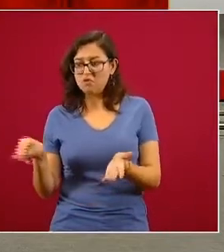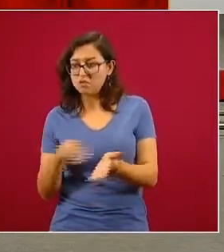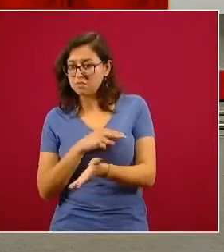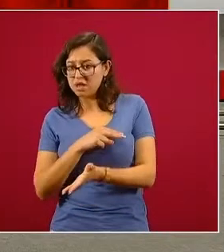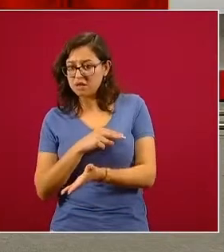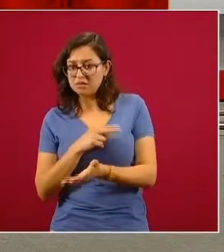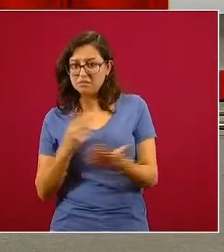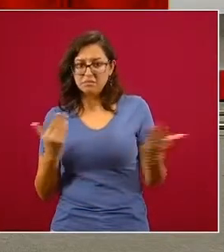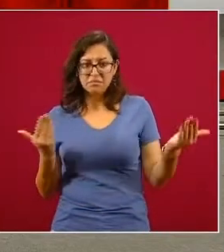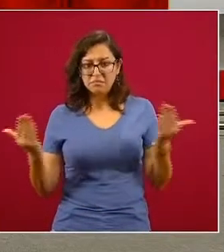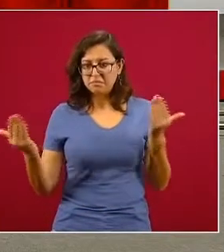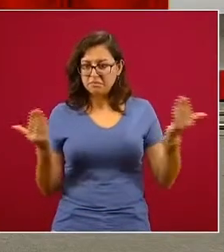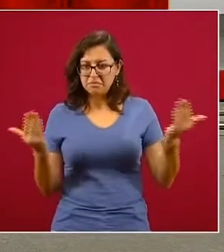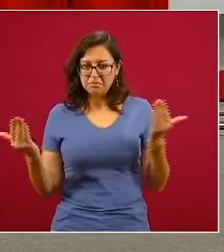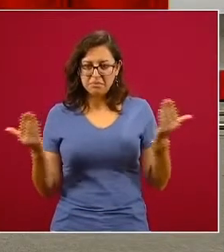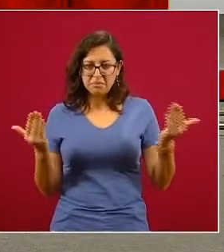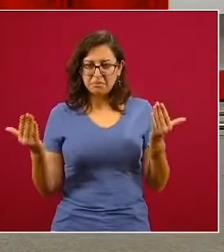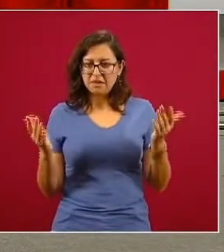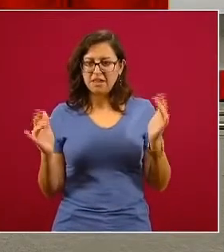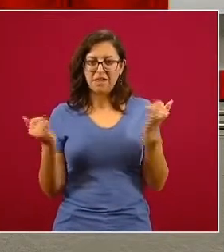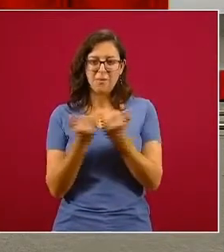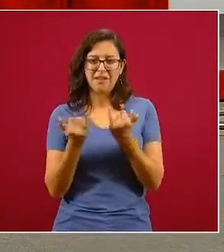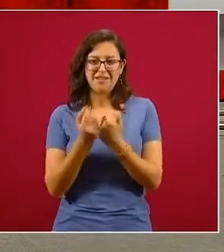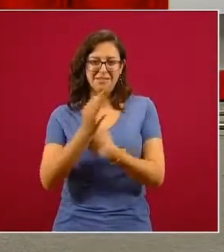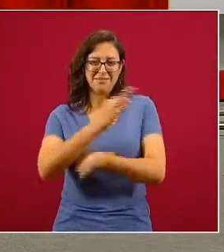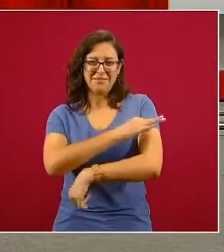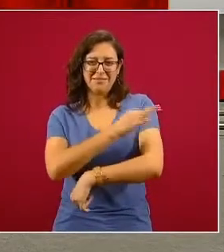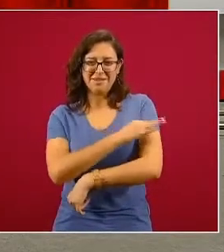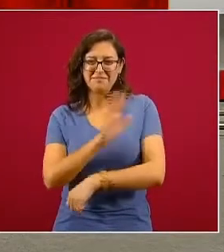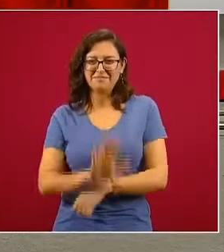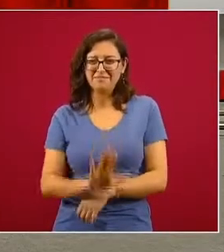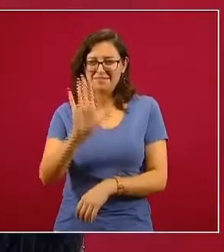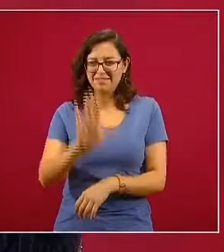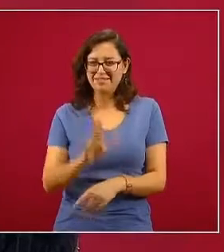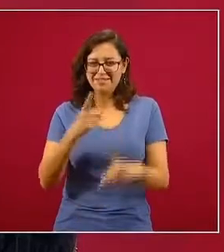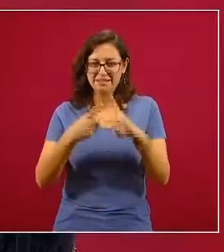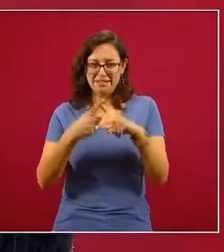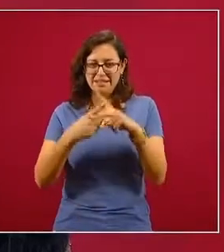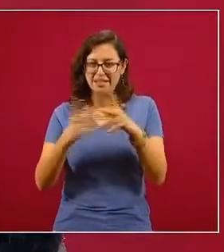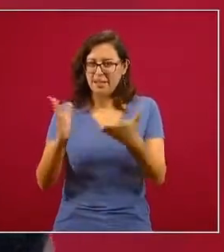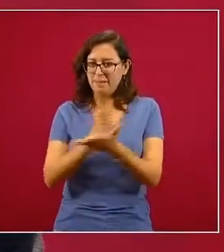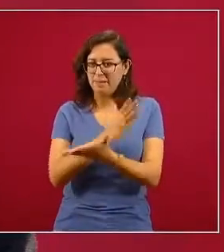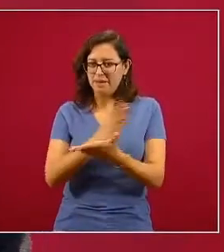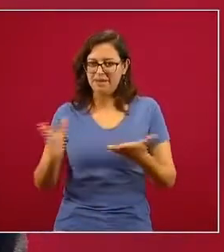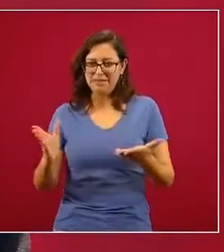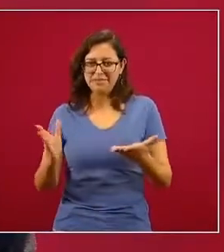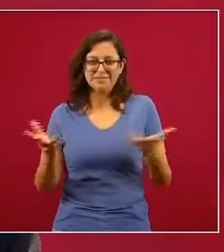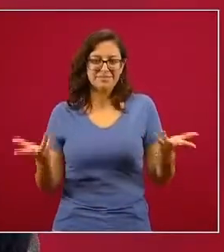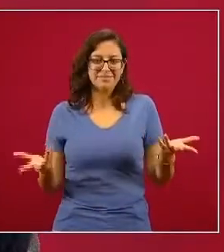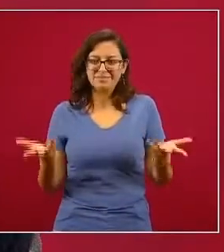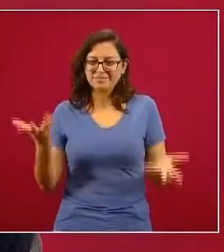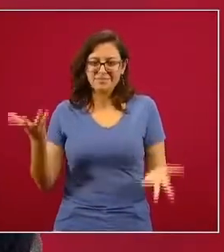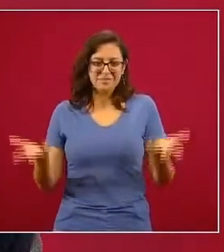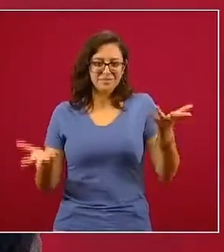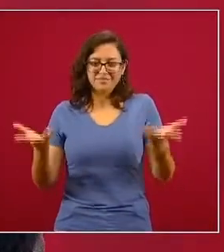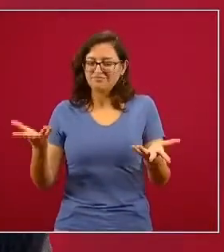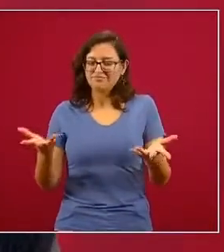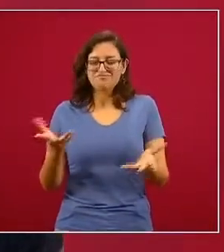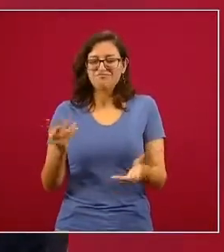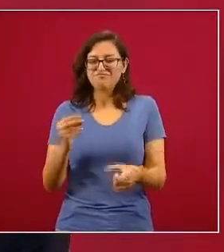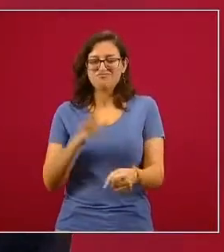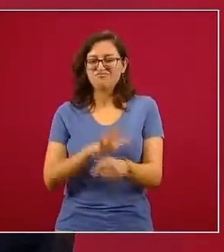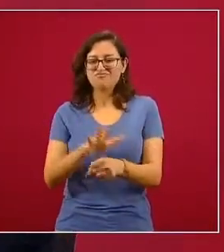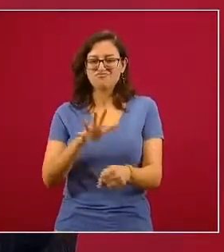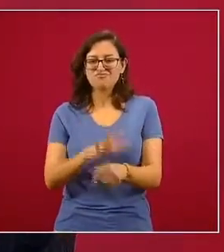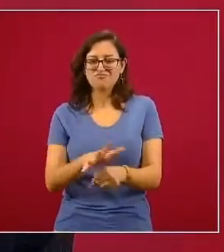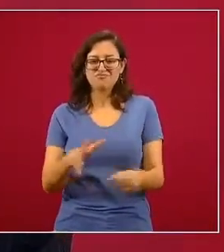Si se fijan, la comparación es parecida a lo de las vacunas, así funciona la inferencia estadística. No hay poder estadístico suficiente porque la